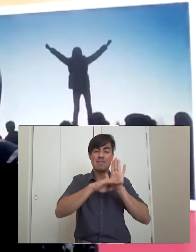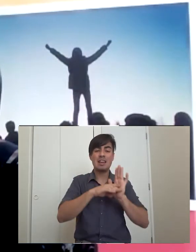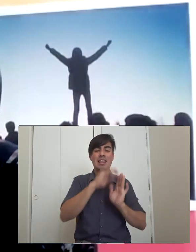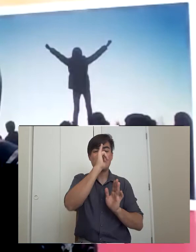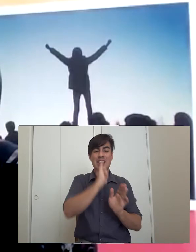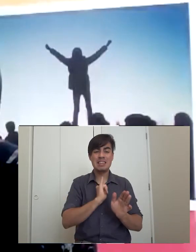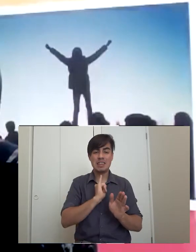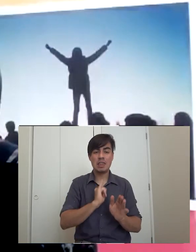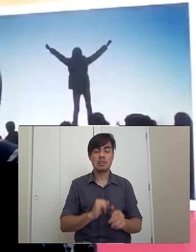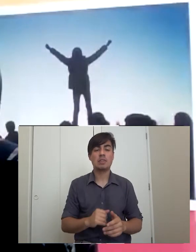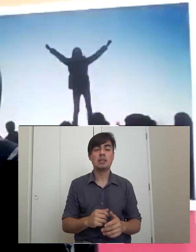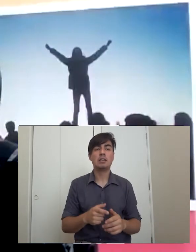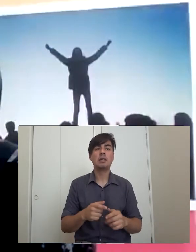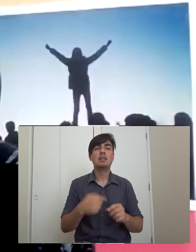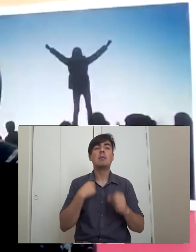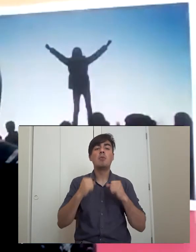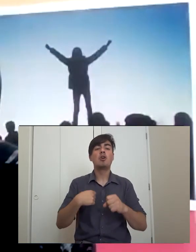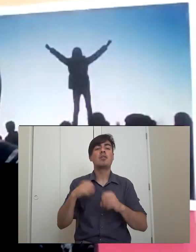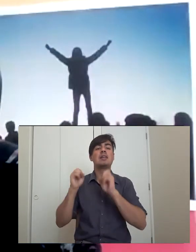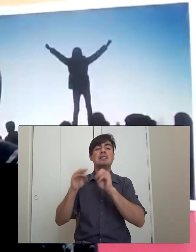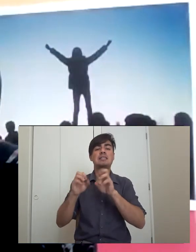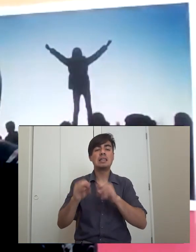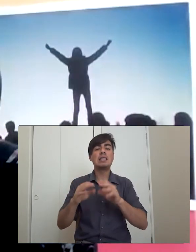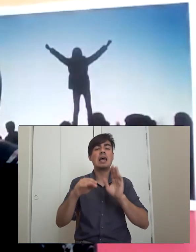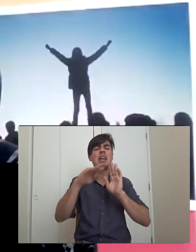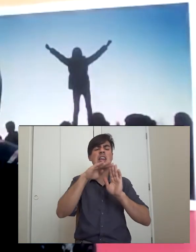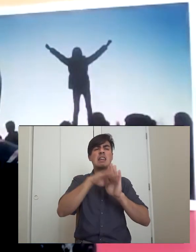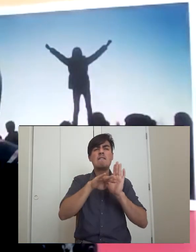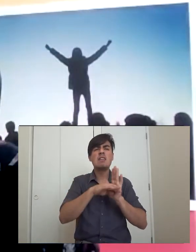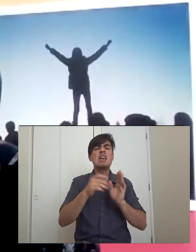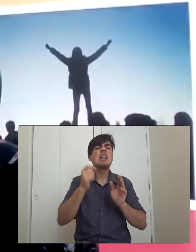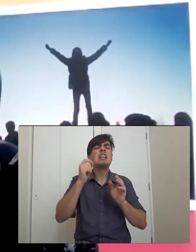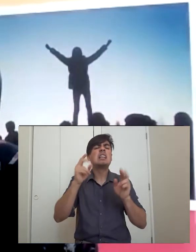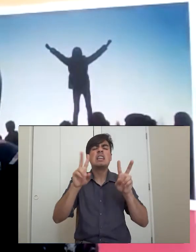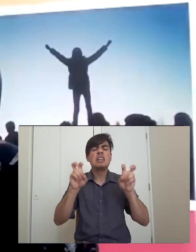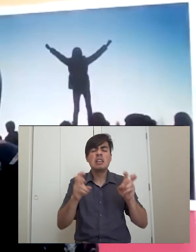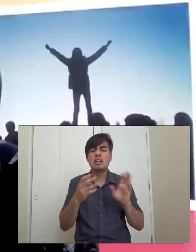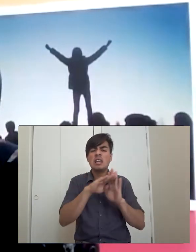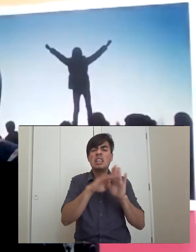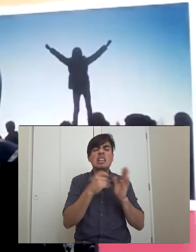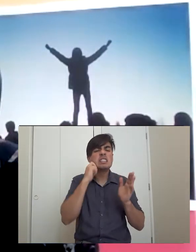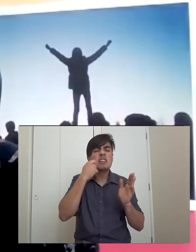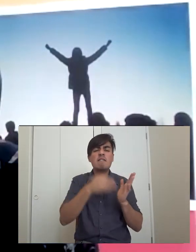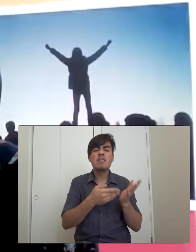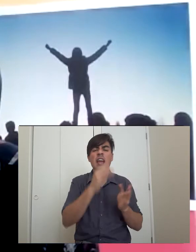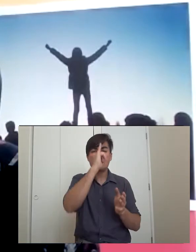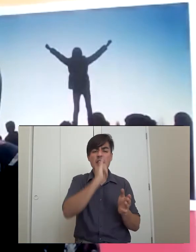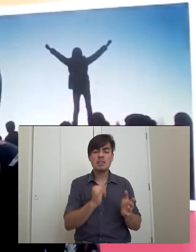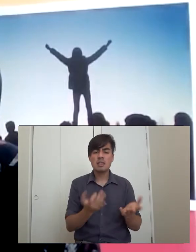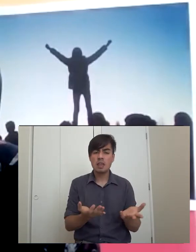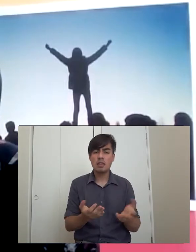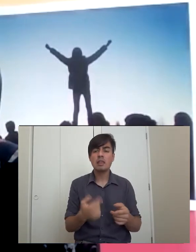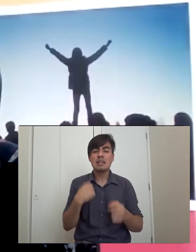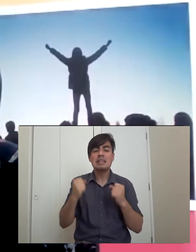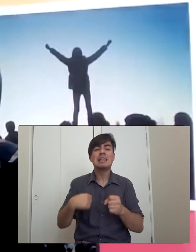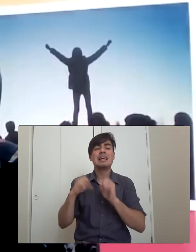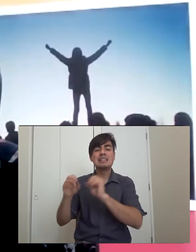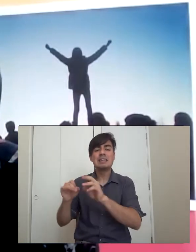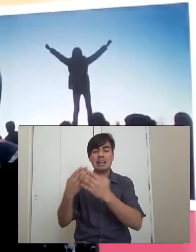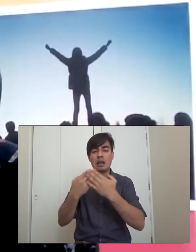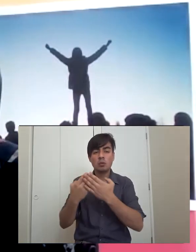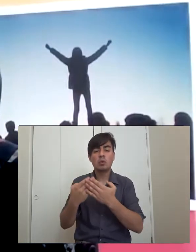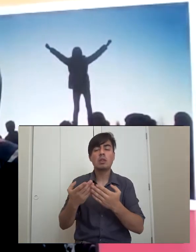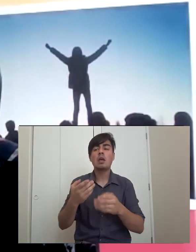alentar y enseñarles los niveles de identidad de todos los individuos y de todas las variedades ideológicas.